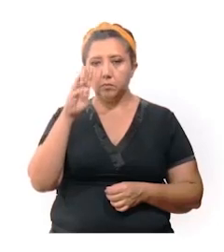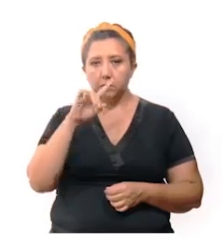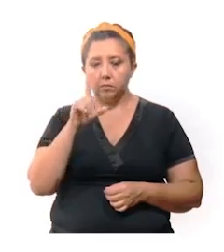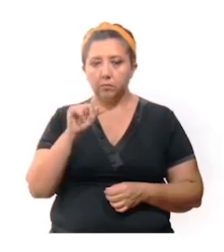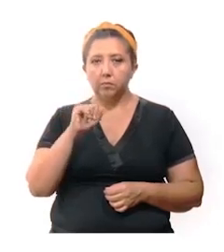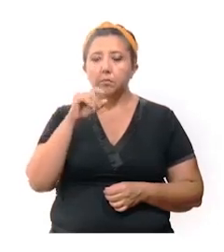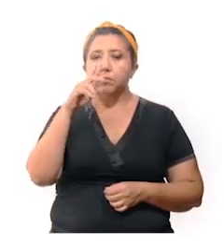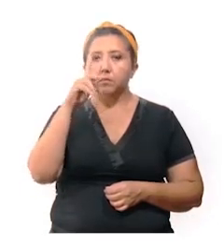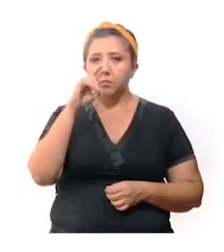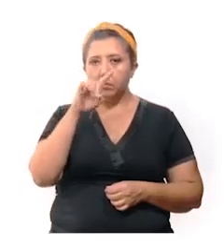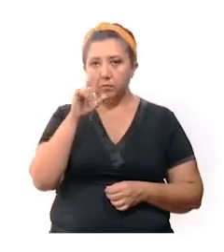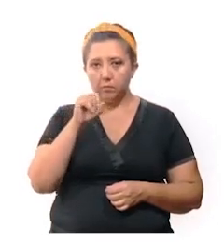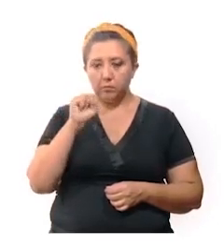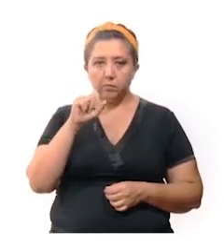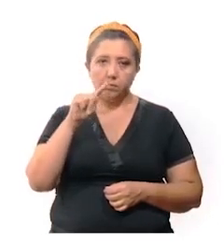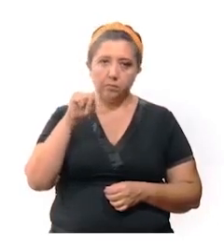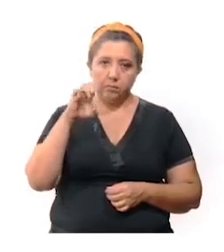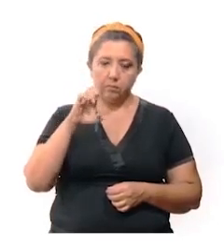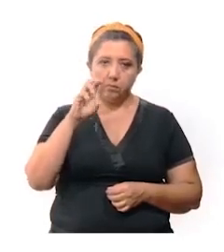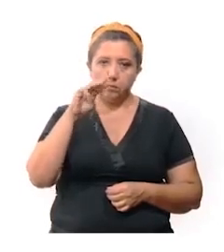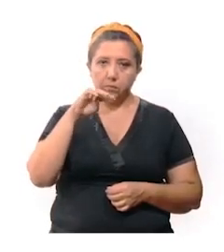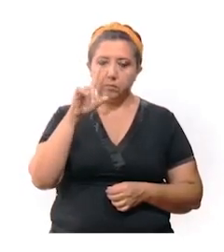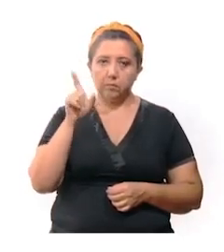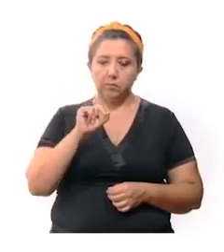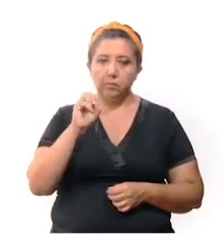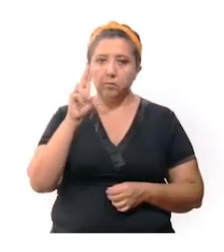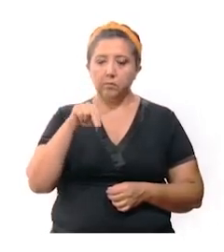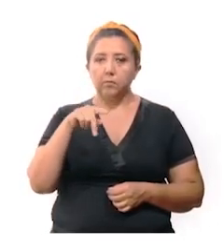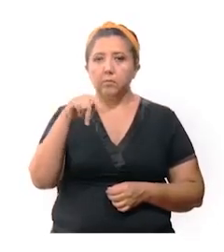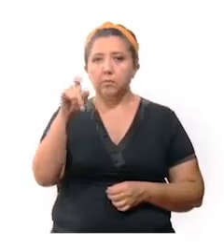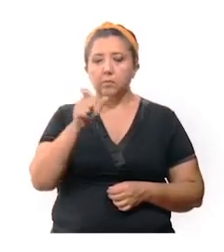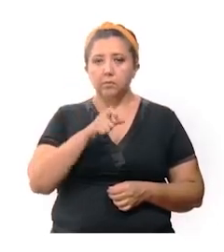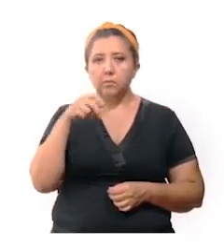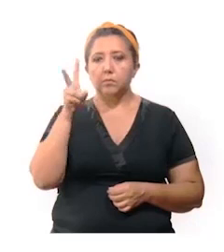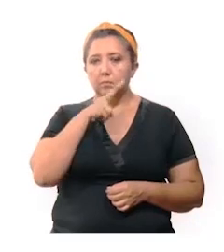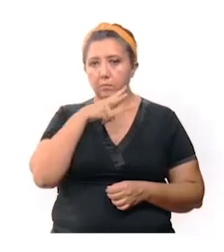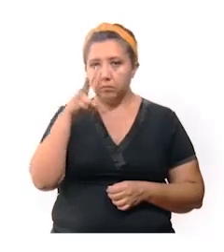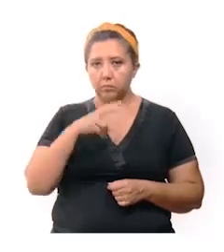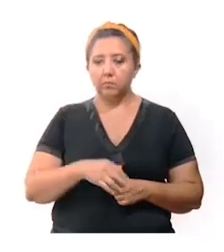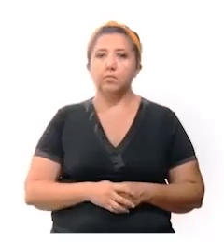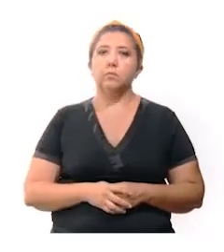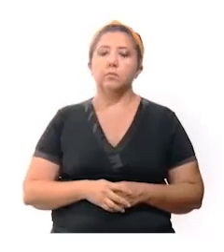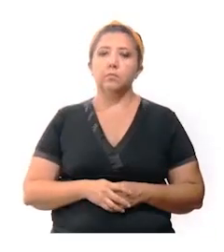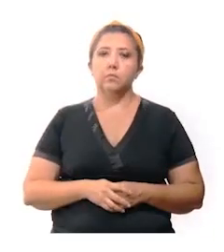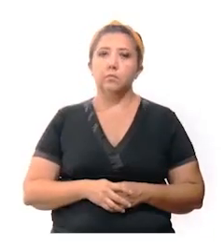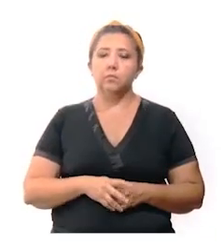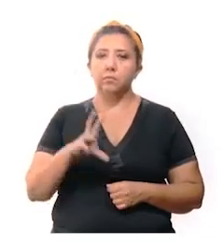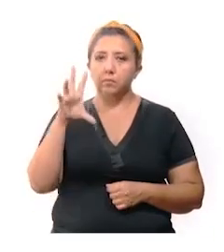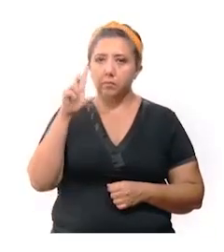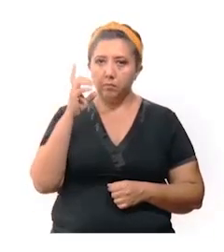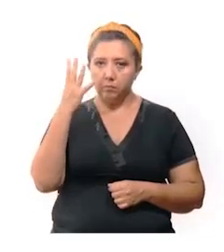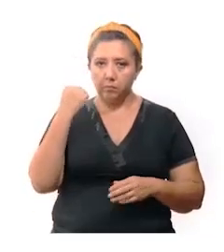Tzam, Muna, Panabá, Tecom, Temozón, Tepacán, Tixcocop y Valladolid. De